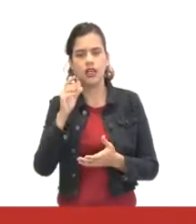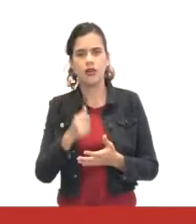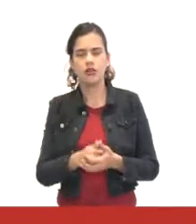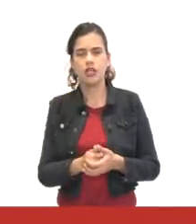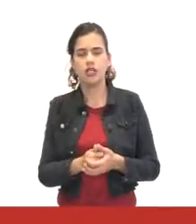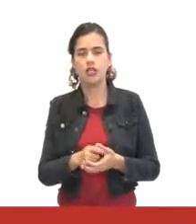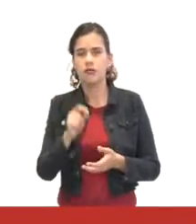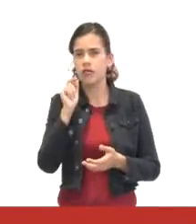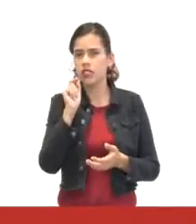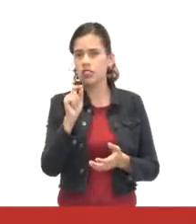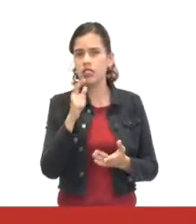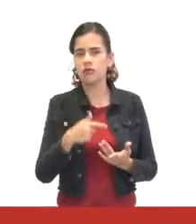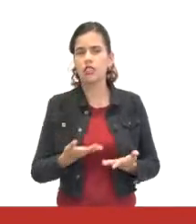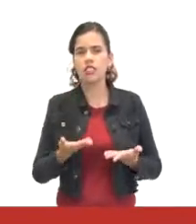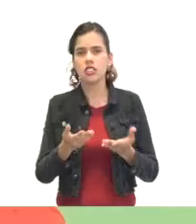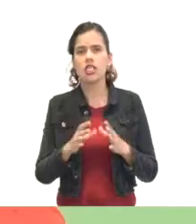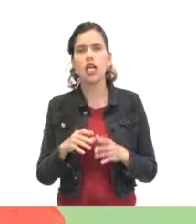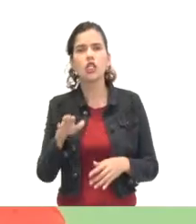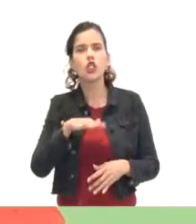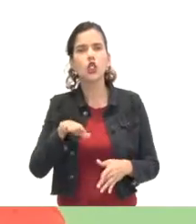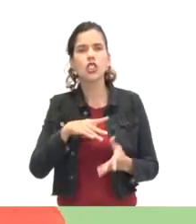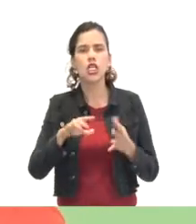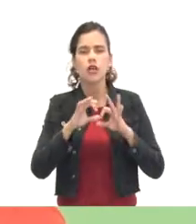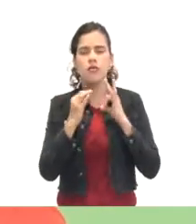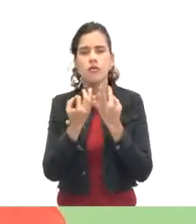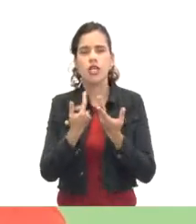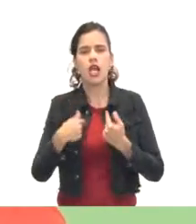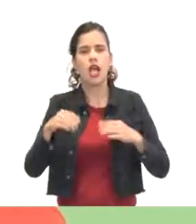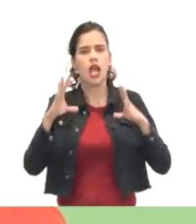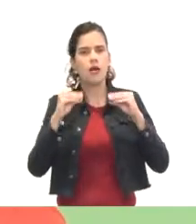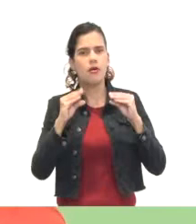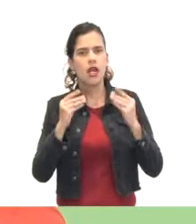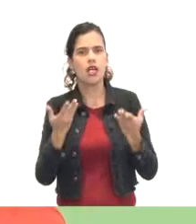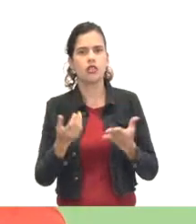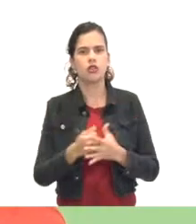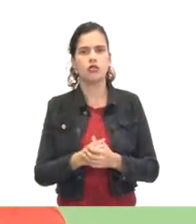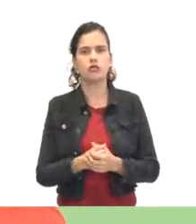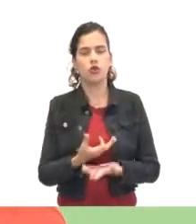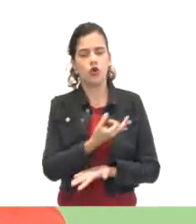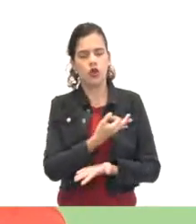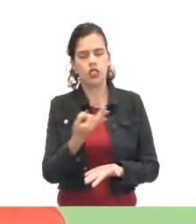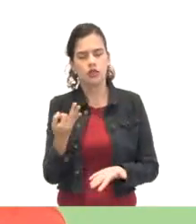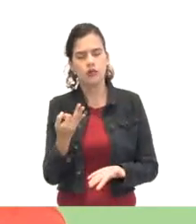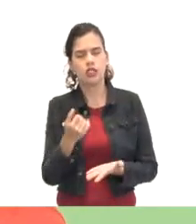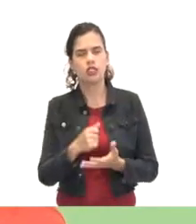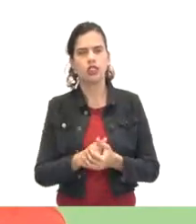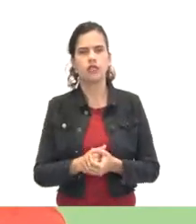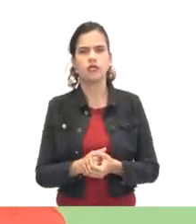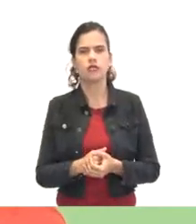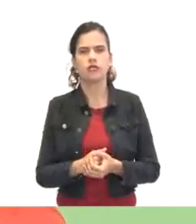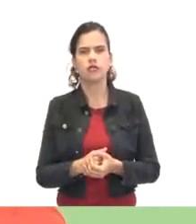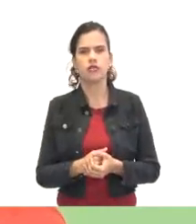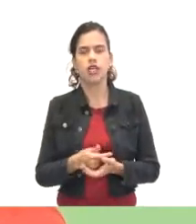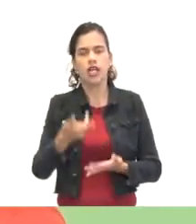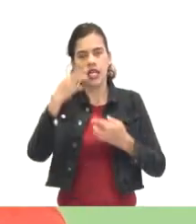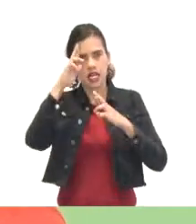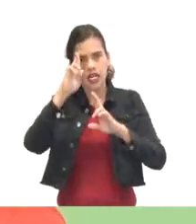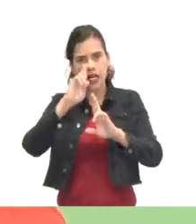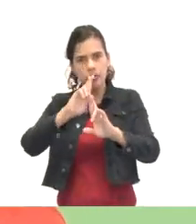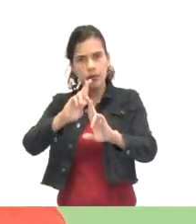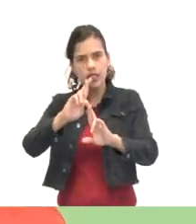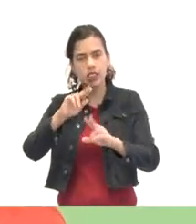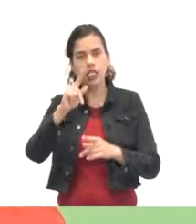que precisamente se da ¿dónde? En la familia, hablando apropiadamente, precisamente respetando